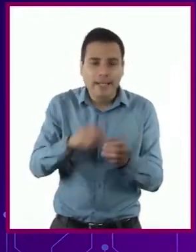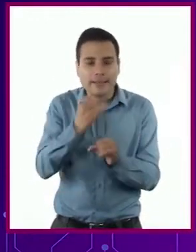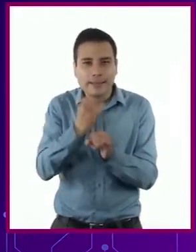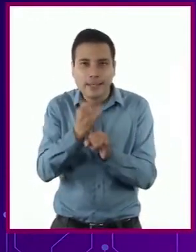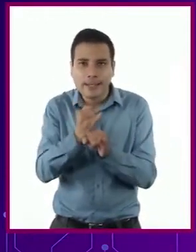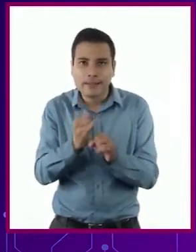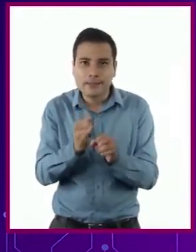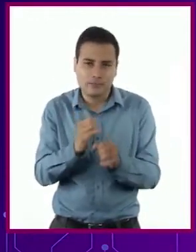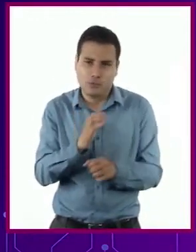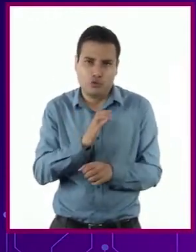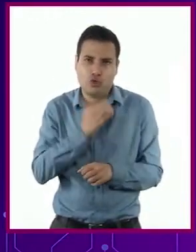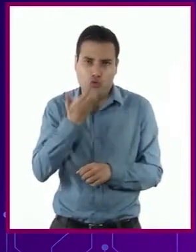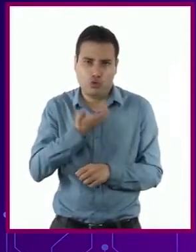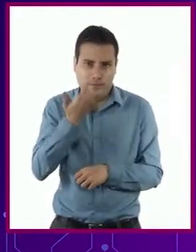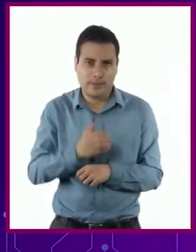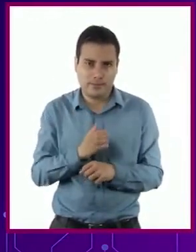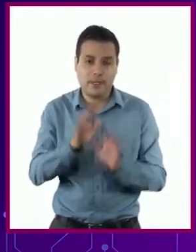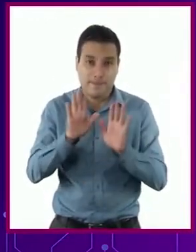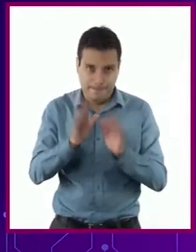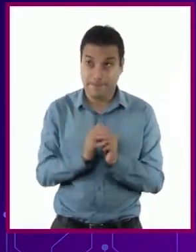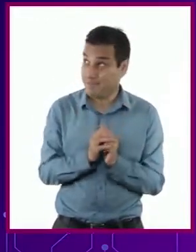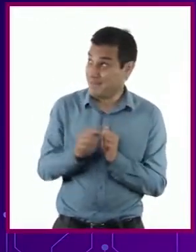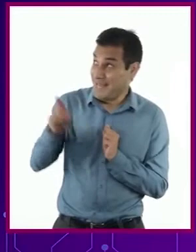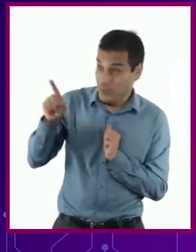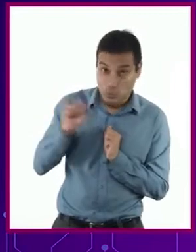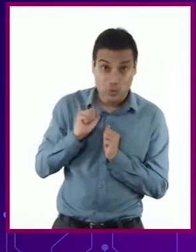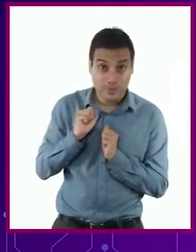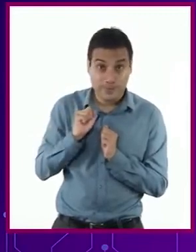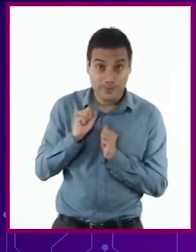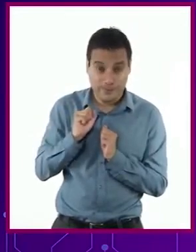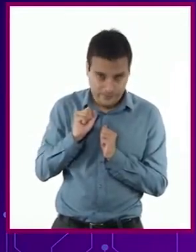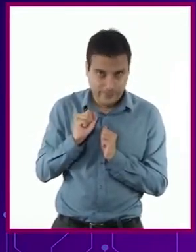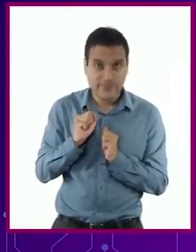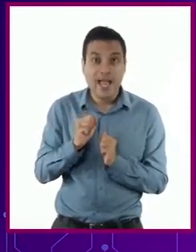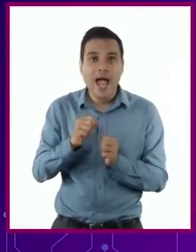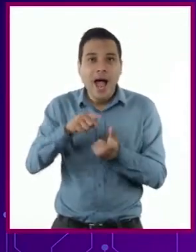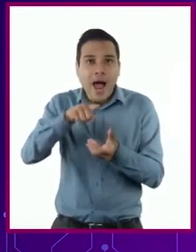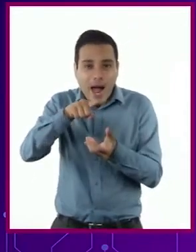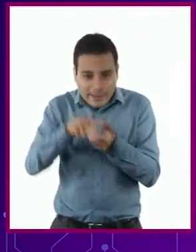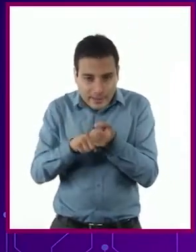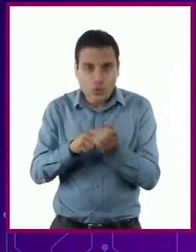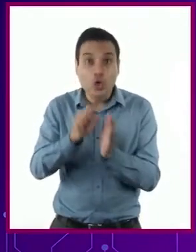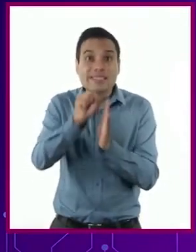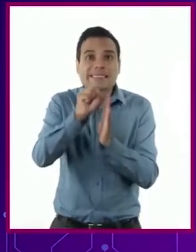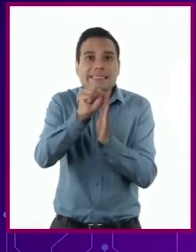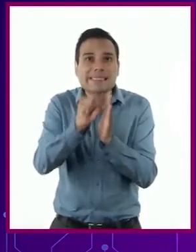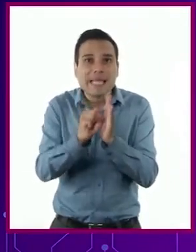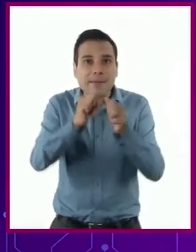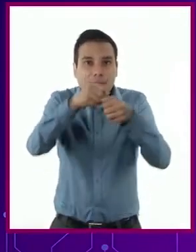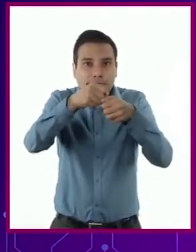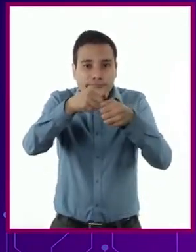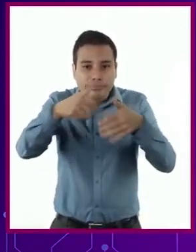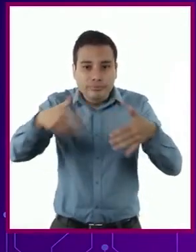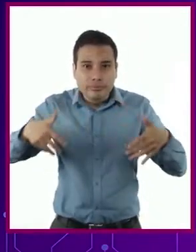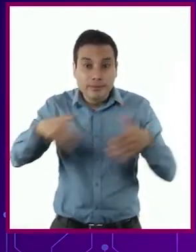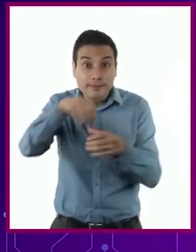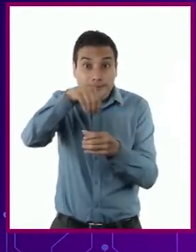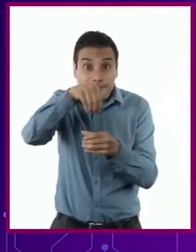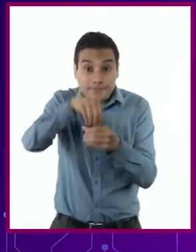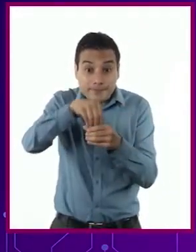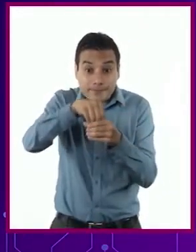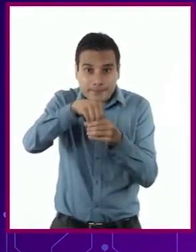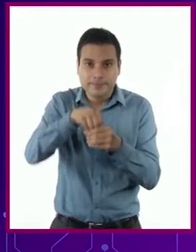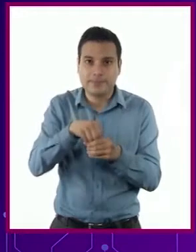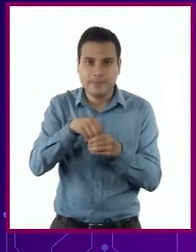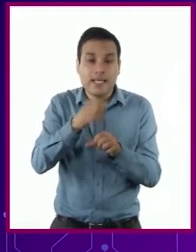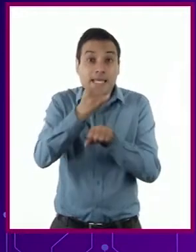internet. Estos dos medios electrónicos cuentan con un gran sistema de encriptación en el que la información